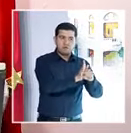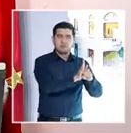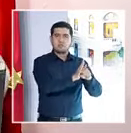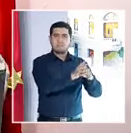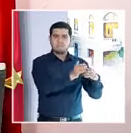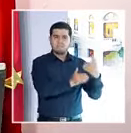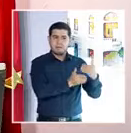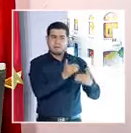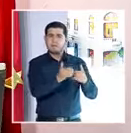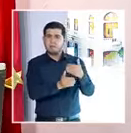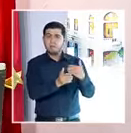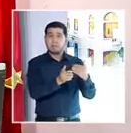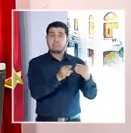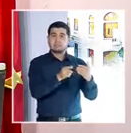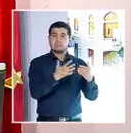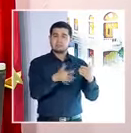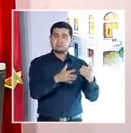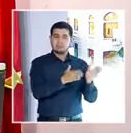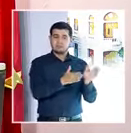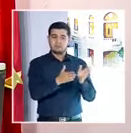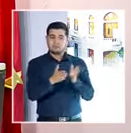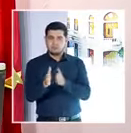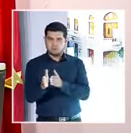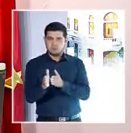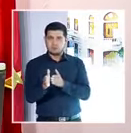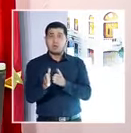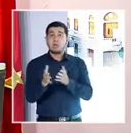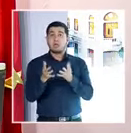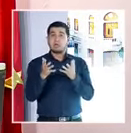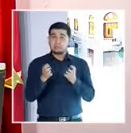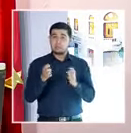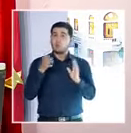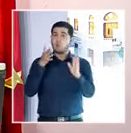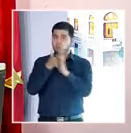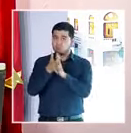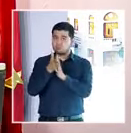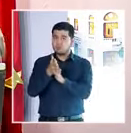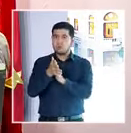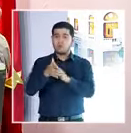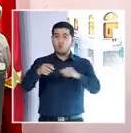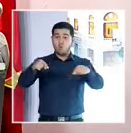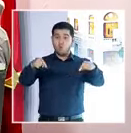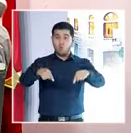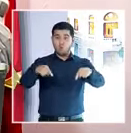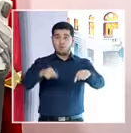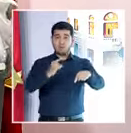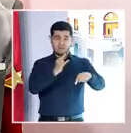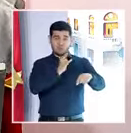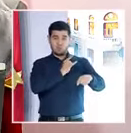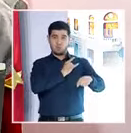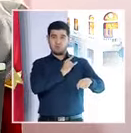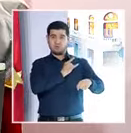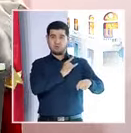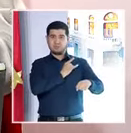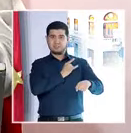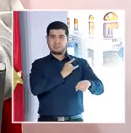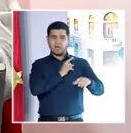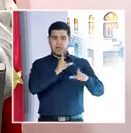COVID-19. Quiero resaltar que en compañía de nuestras universidades, hoy la región tiene la red